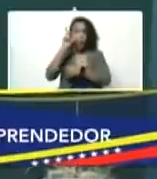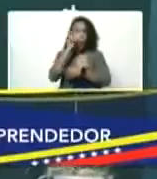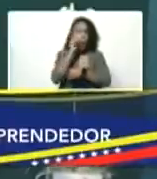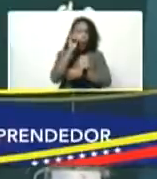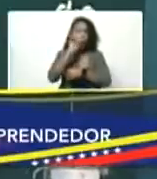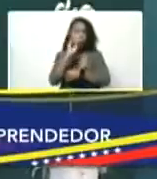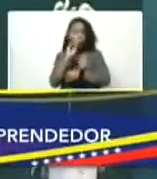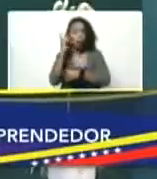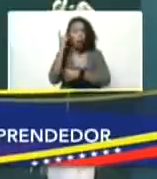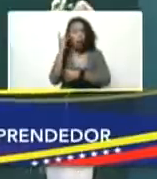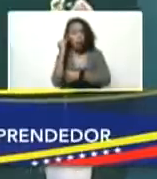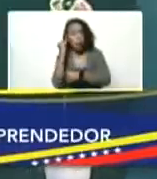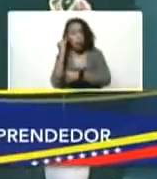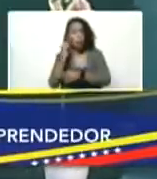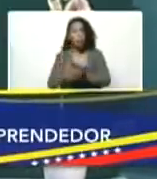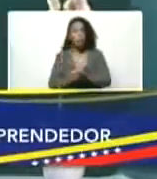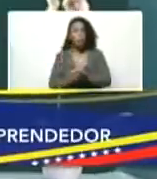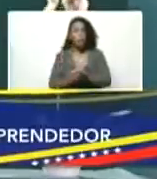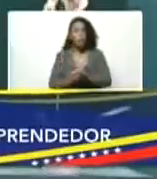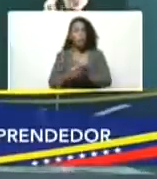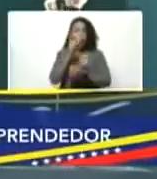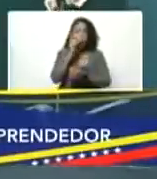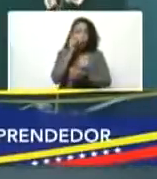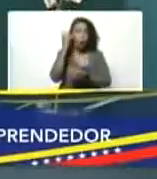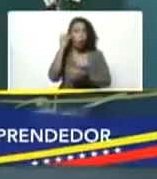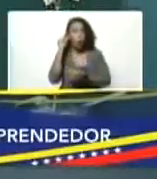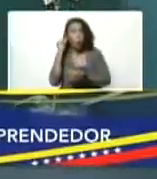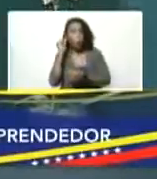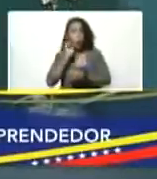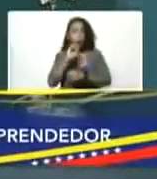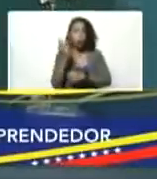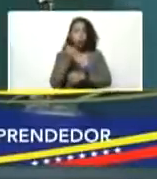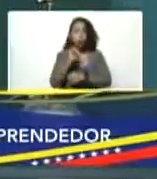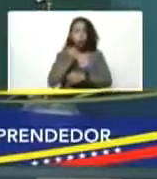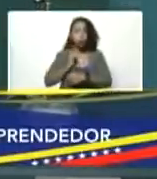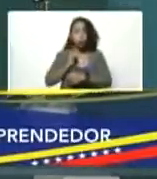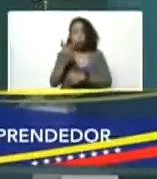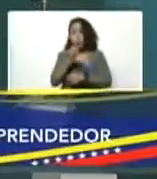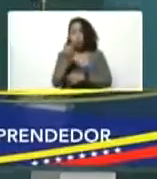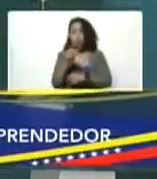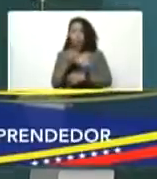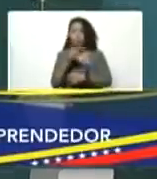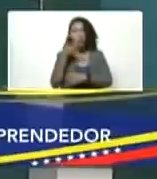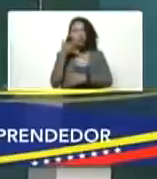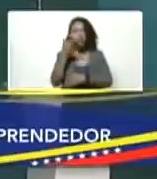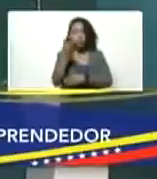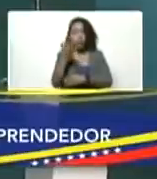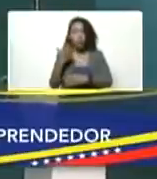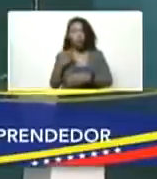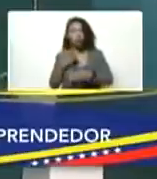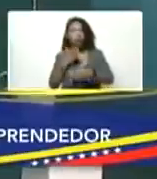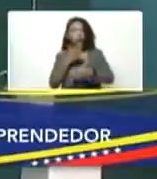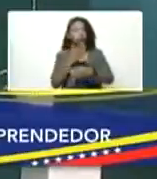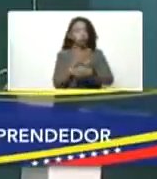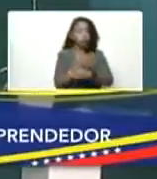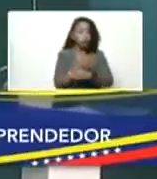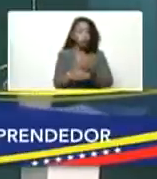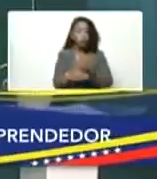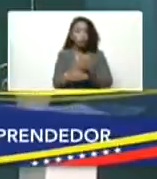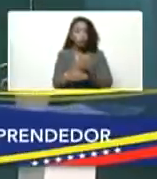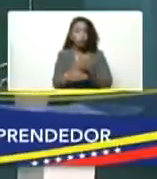dama, a un muchacho o una muchacha, y allí usted se acerca y